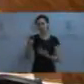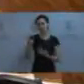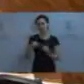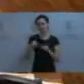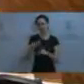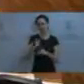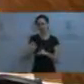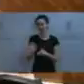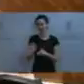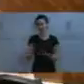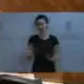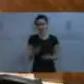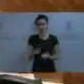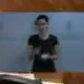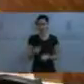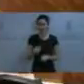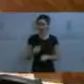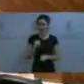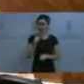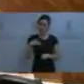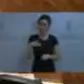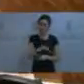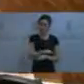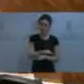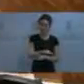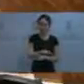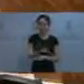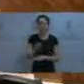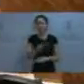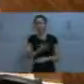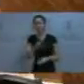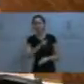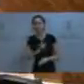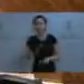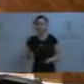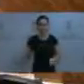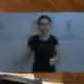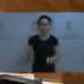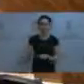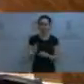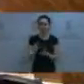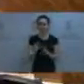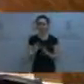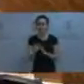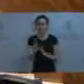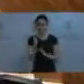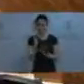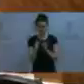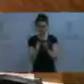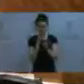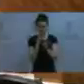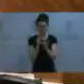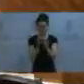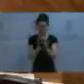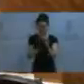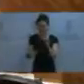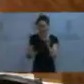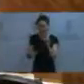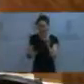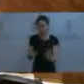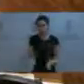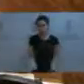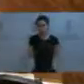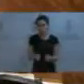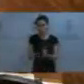de lo que nosotros le aportamos, el Estado, en este caso el Gobierno de la Nación, los españoles, se cumple con el compromiso. Se aportan efectivamente